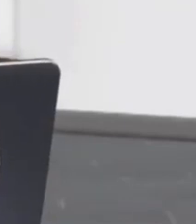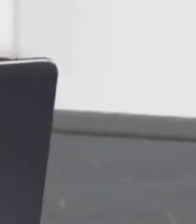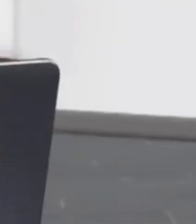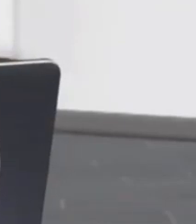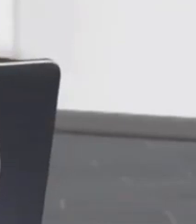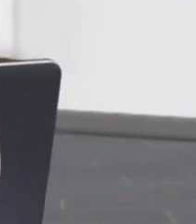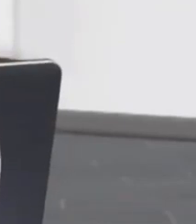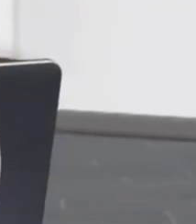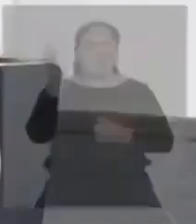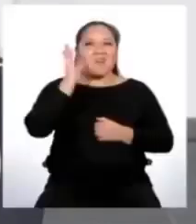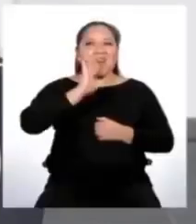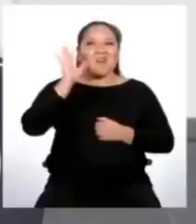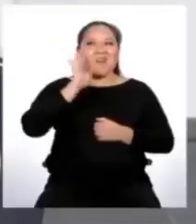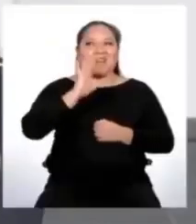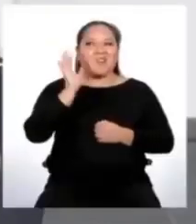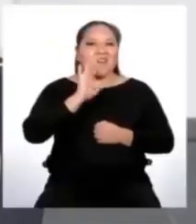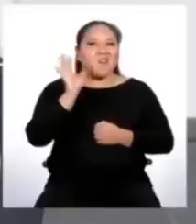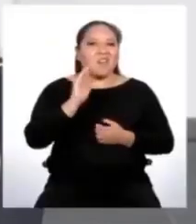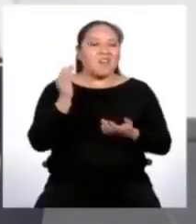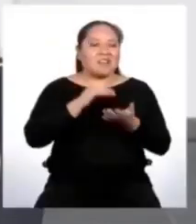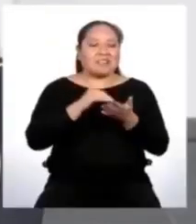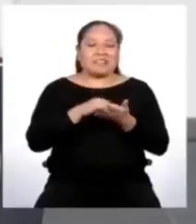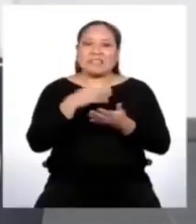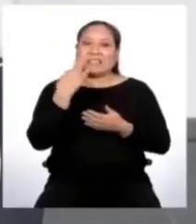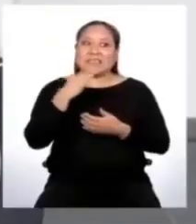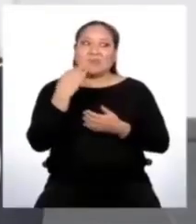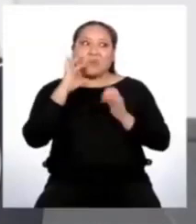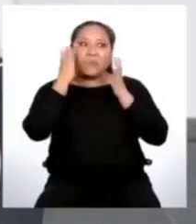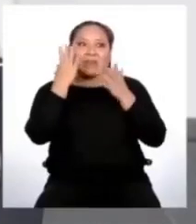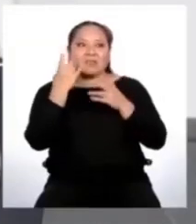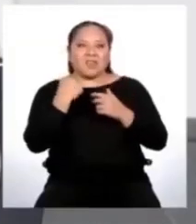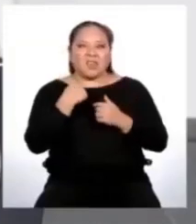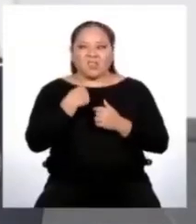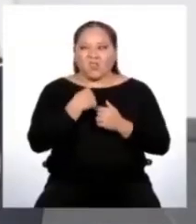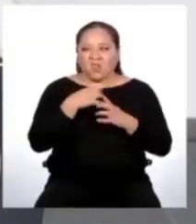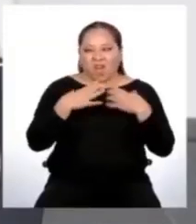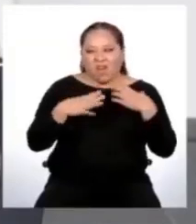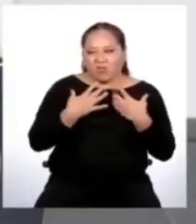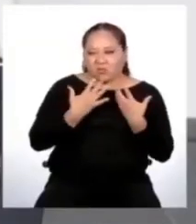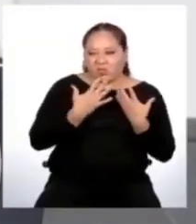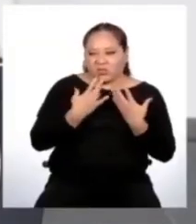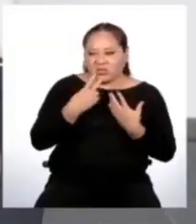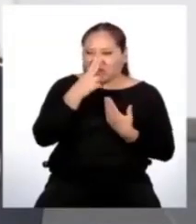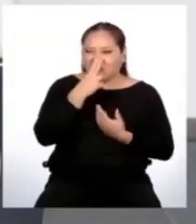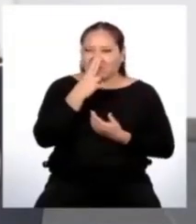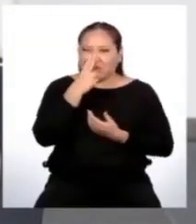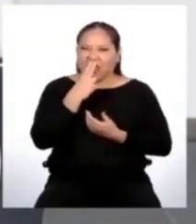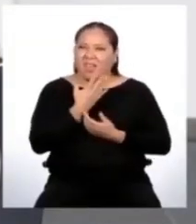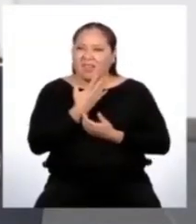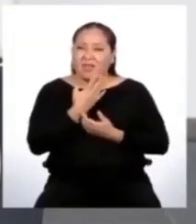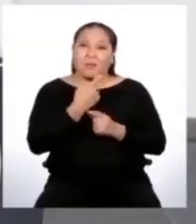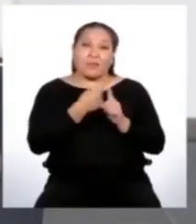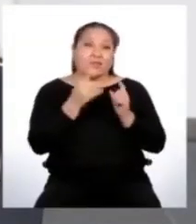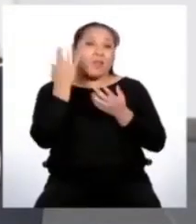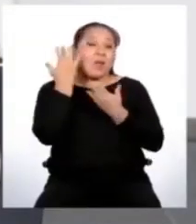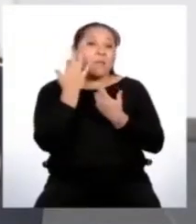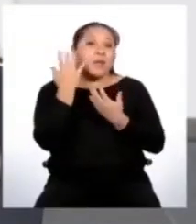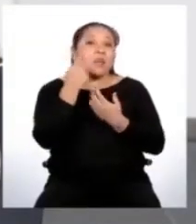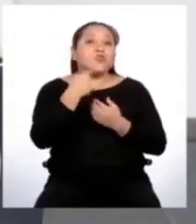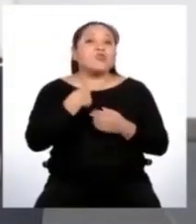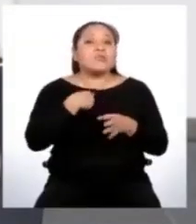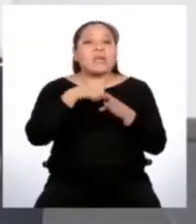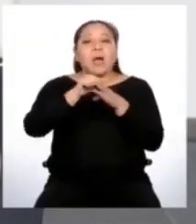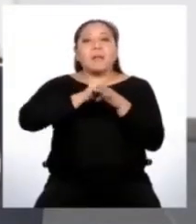Hola de nuevo. Yo sé que siempre parece que estoy haciendo cosas extrañas, pero mientras esperaba, estaba ensayando